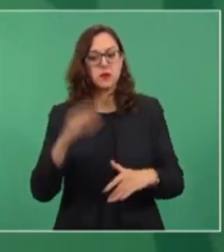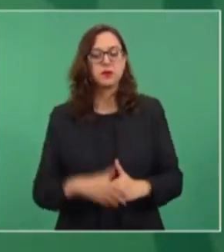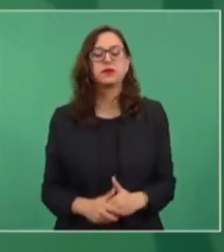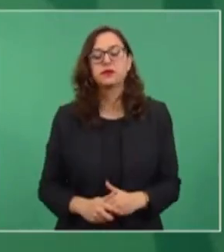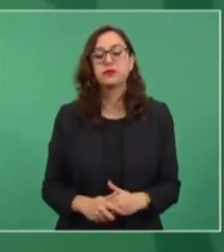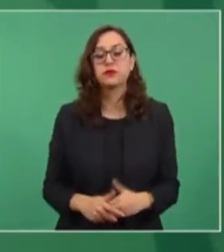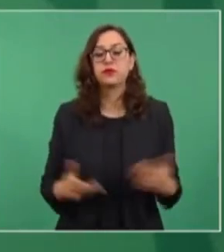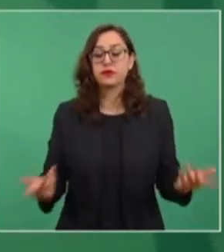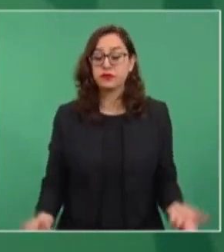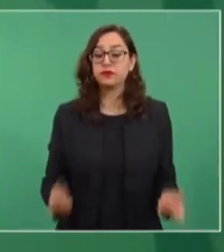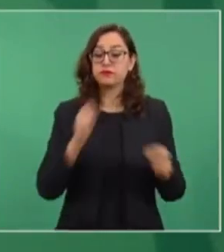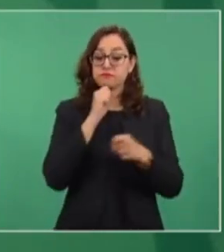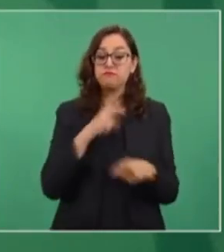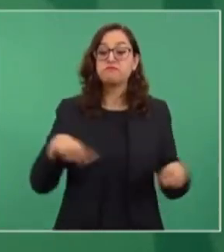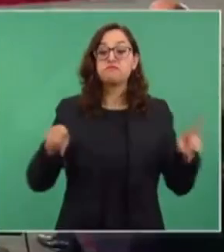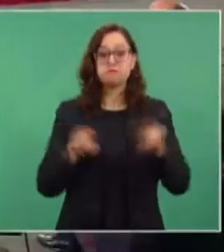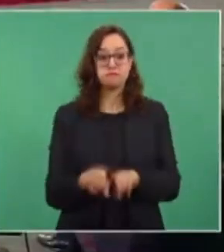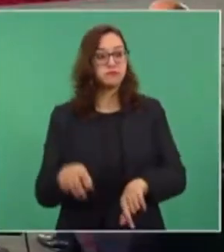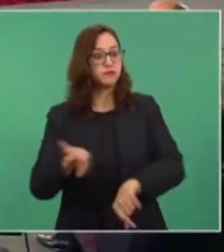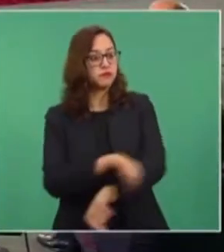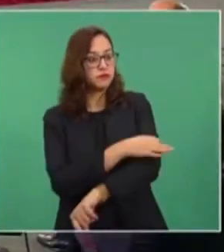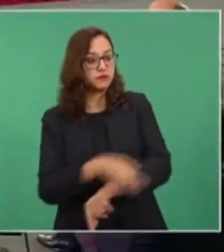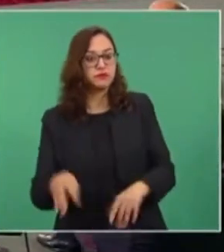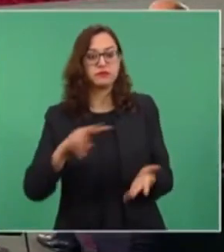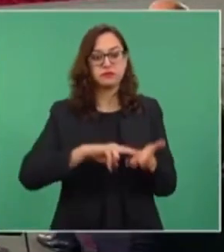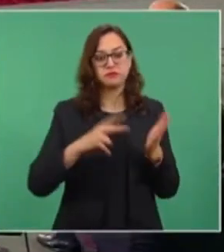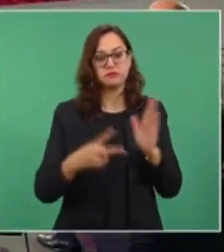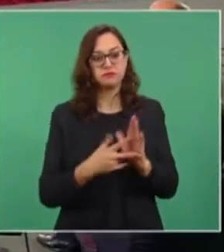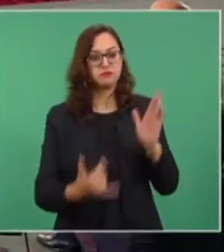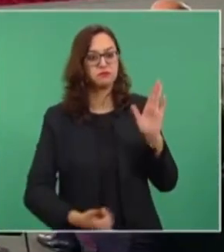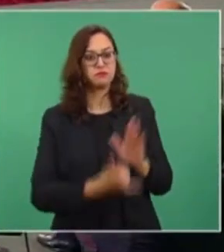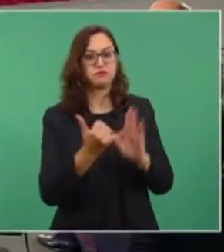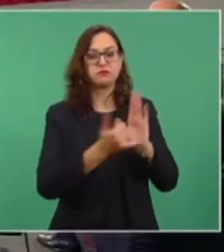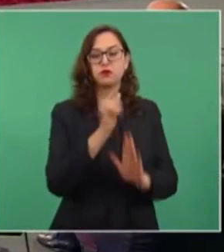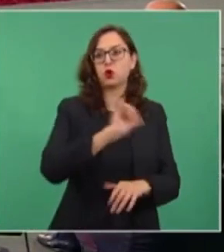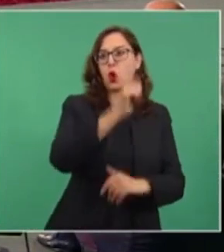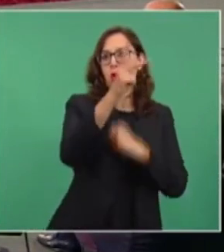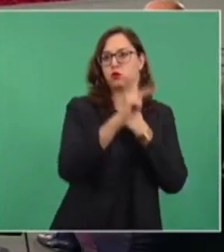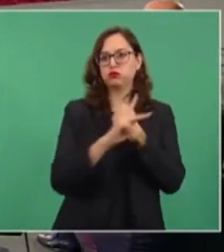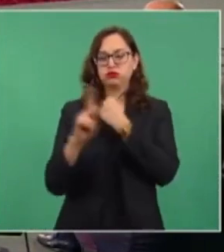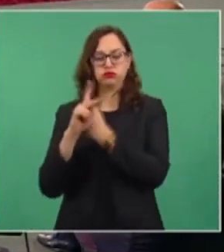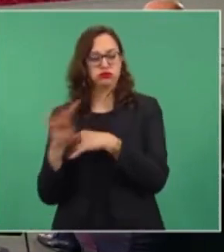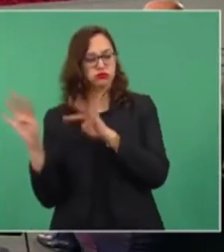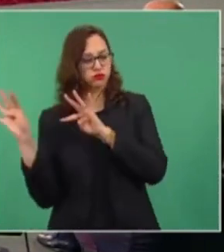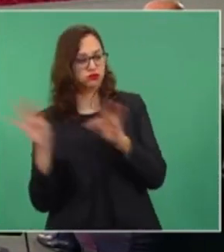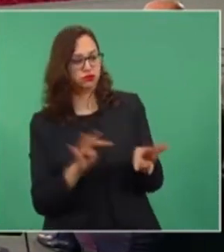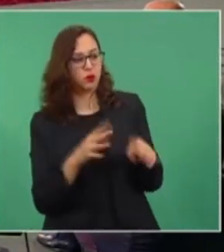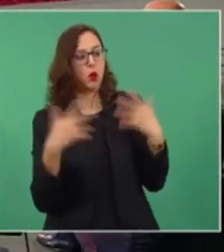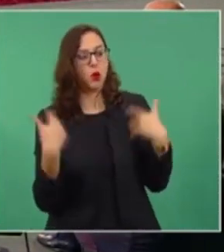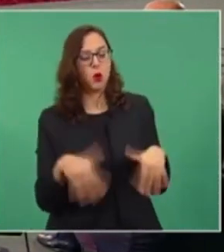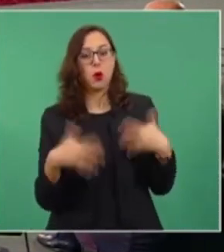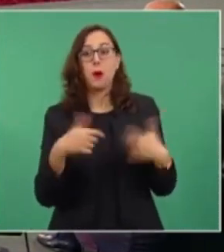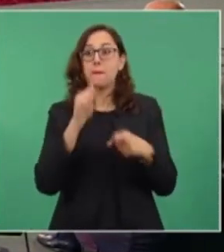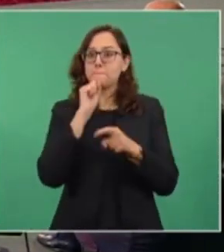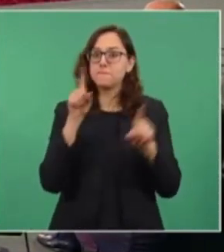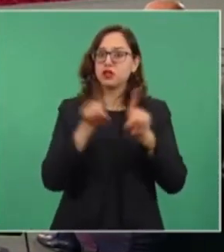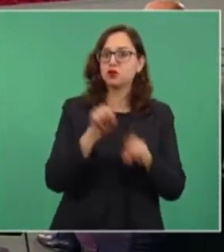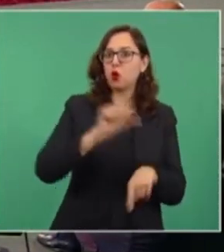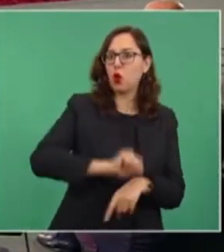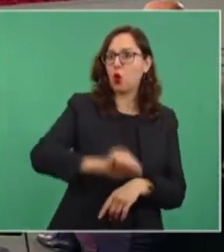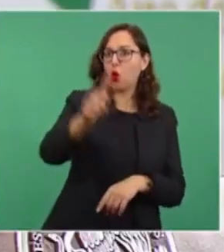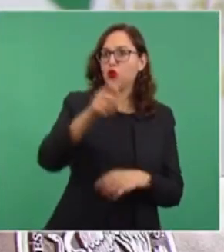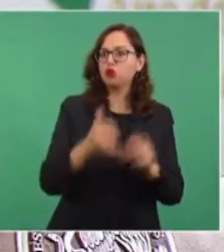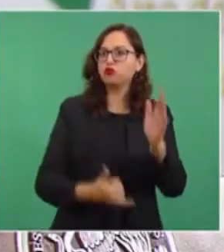trascender fronteras. Obras de ingeniería y arquitectura en varios países del mundo nos permiten sentir el orgullo de ver su trabajo